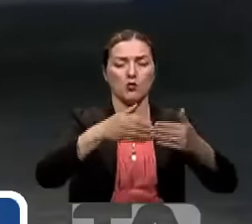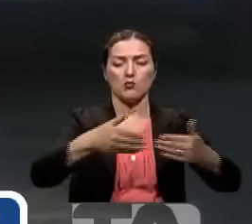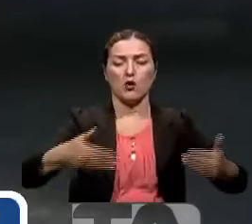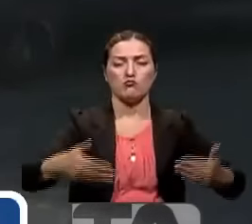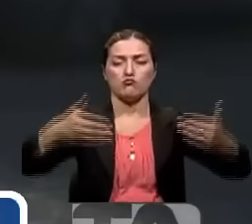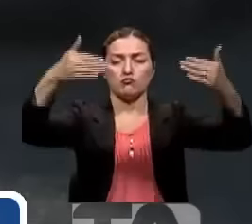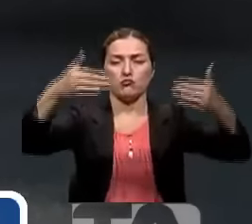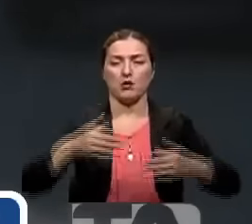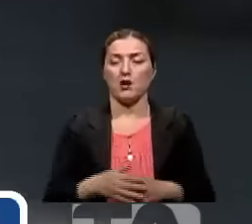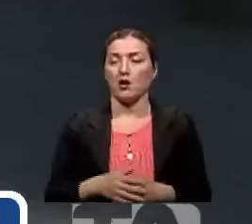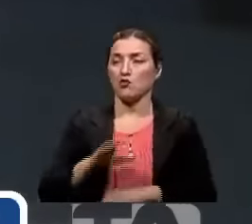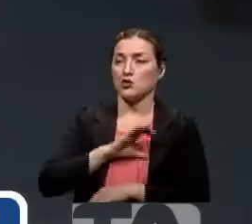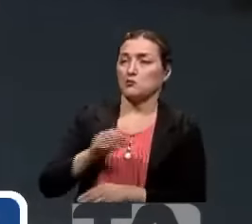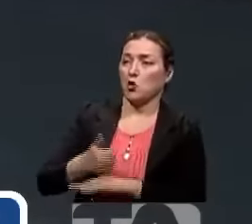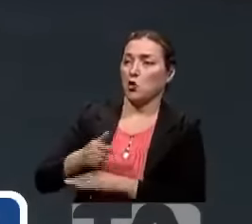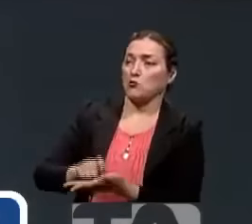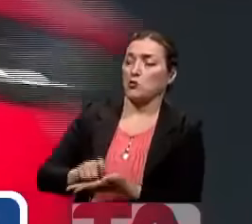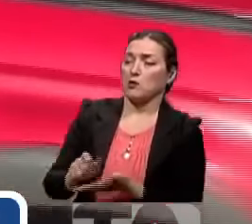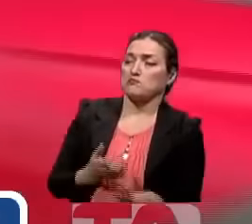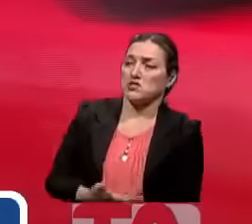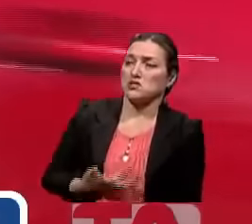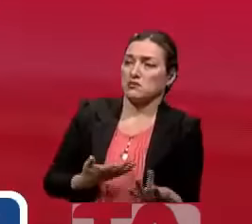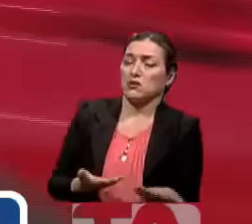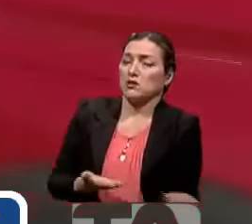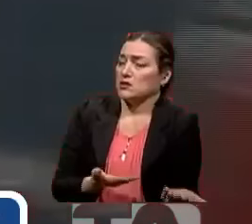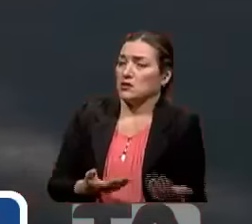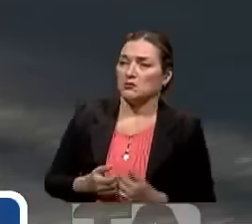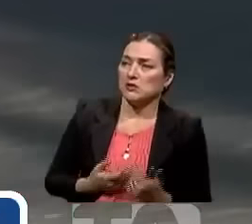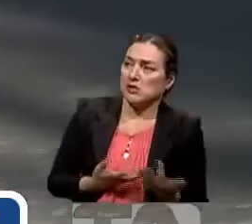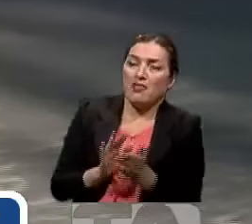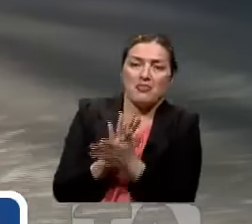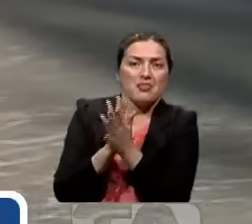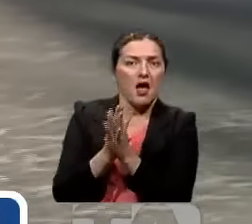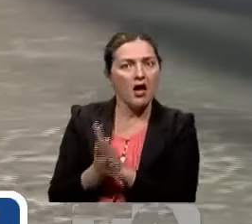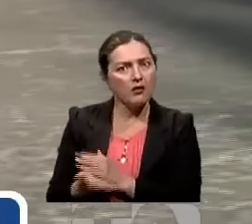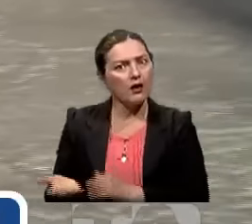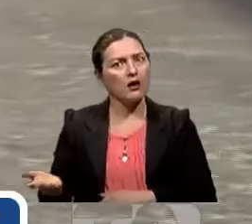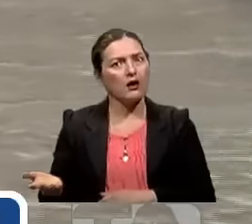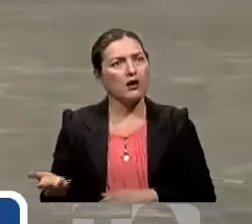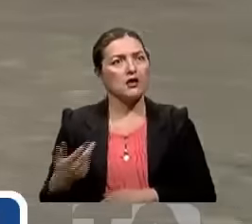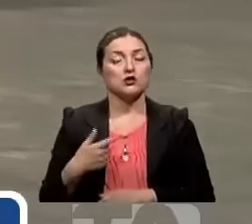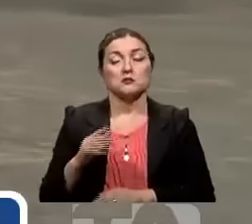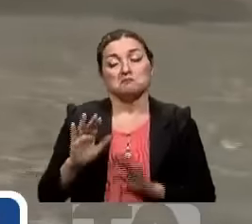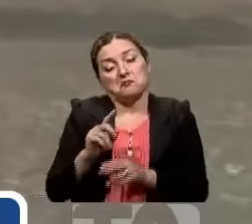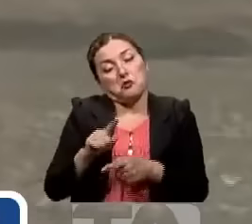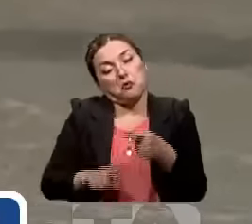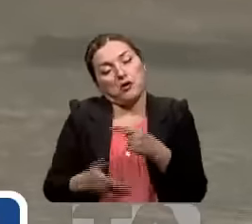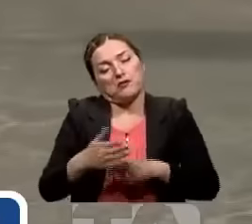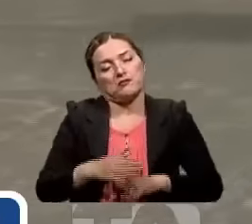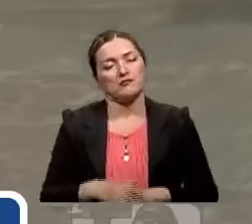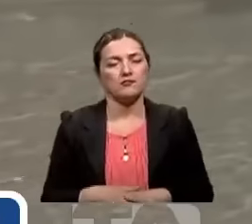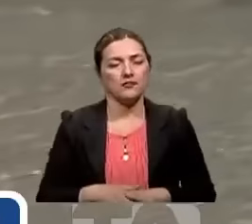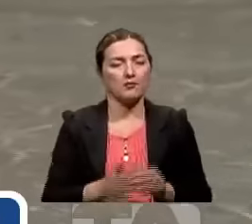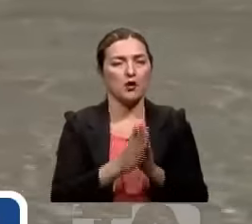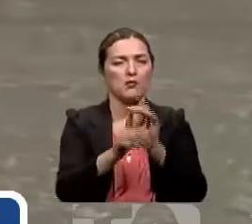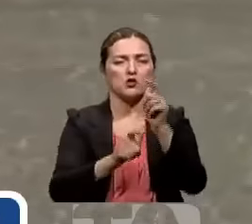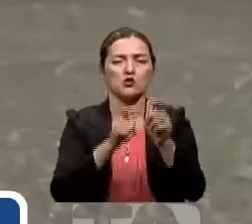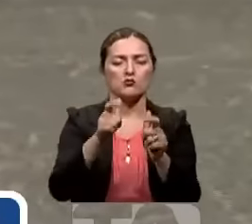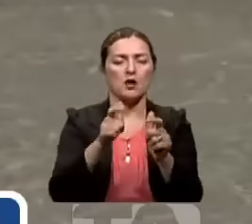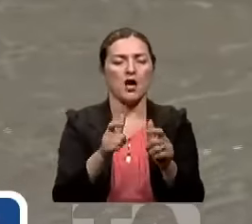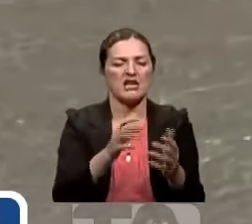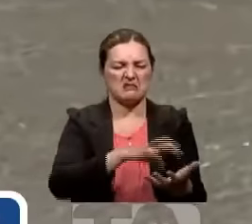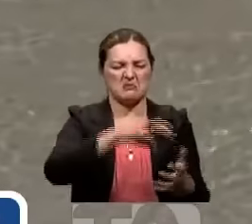el... Entonces les rogamos con los pobladores, les rogamos que retiren los escombros, al menos que venga una máquina y retire los escombros. Tampoco